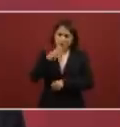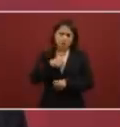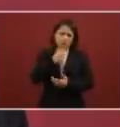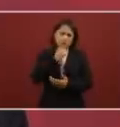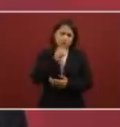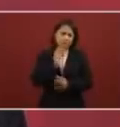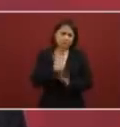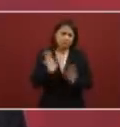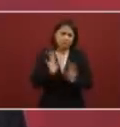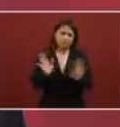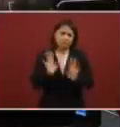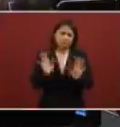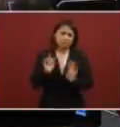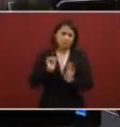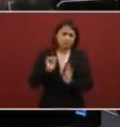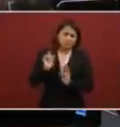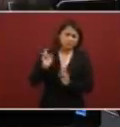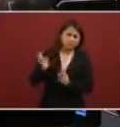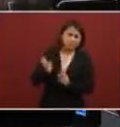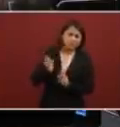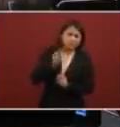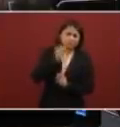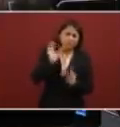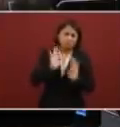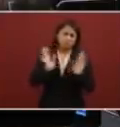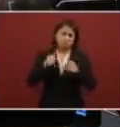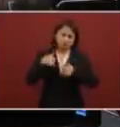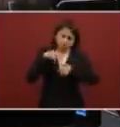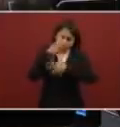sea, lo respeto.